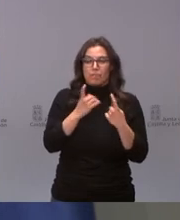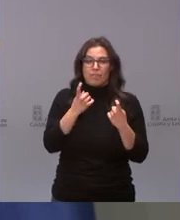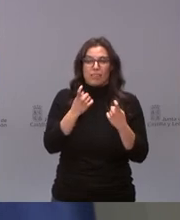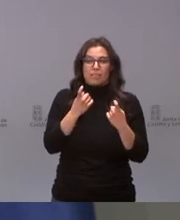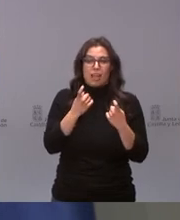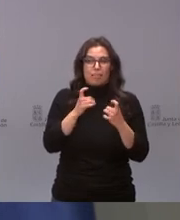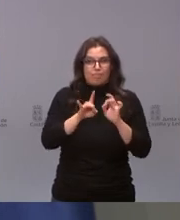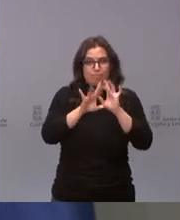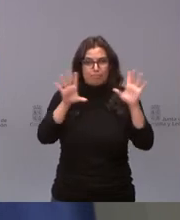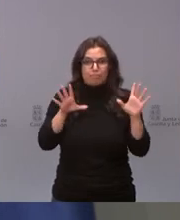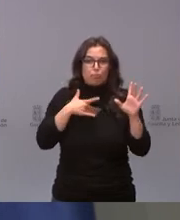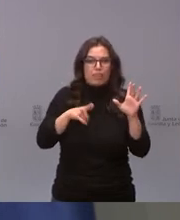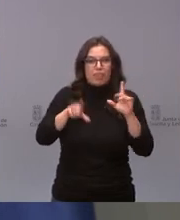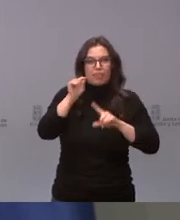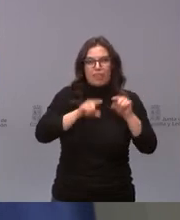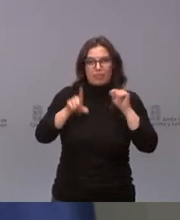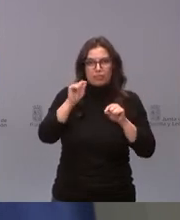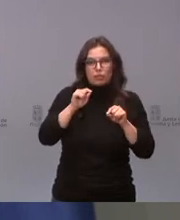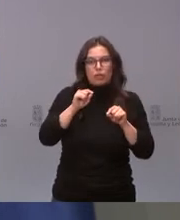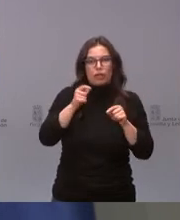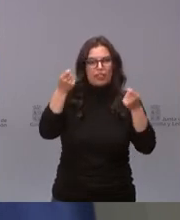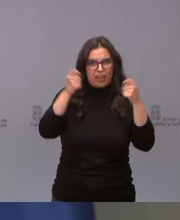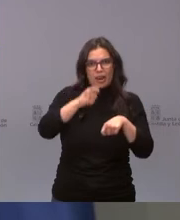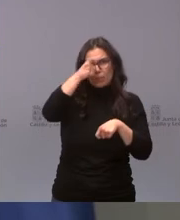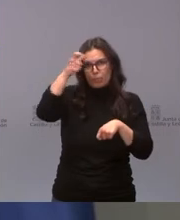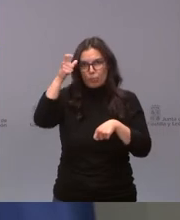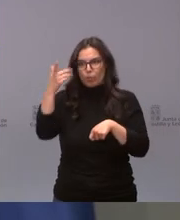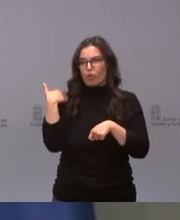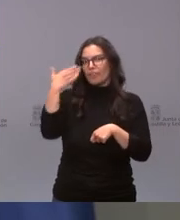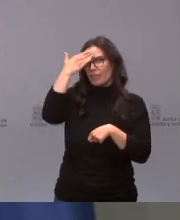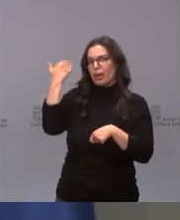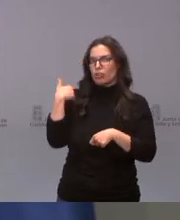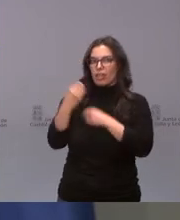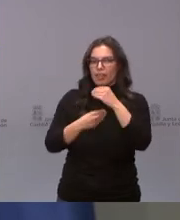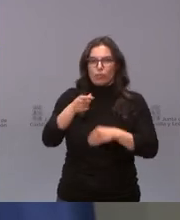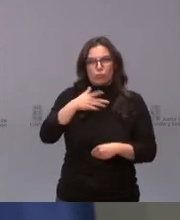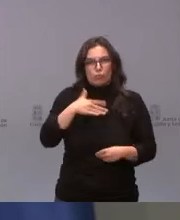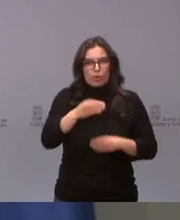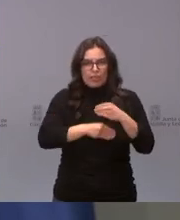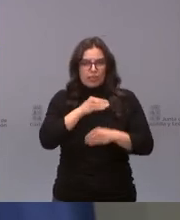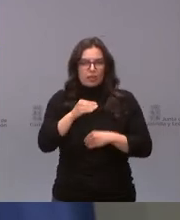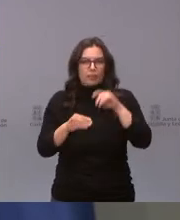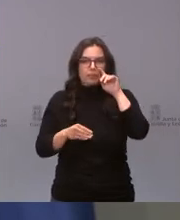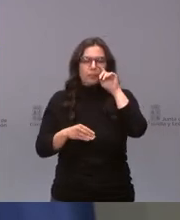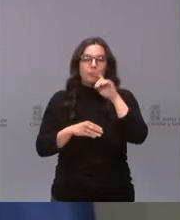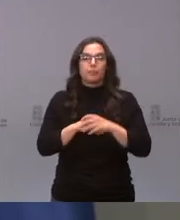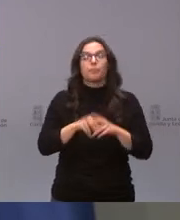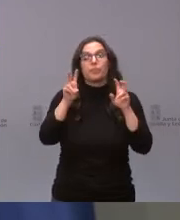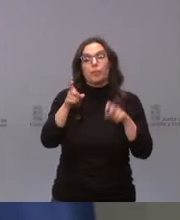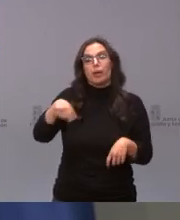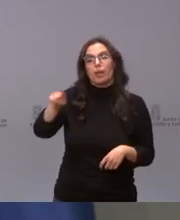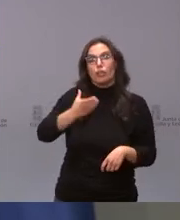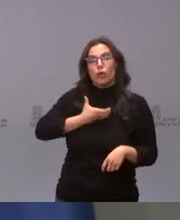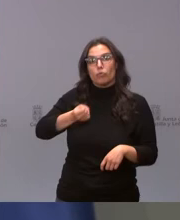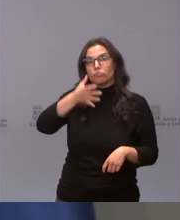pueden tomar decisiones de confinamientos municipales perimetrales. Ya lo hicimos el verano pasado. Sobre la decisión de acudir a la